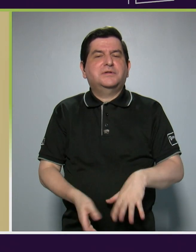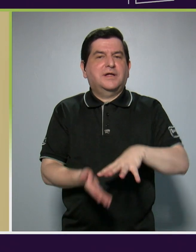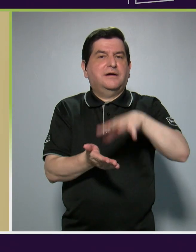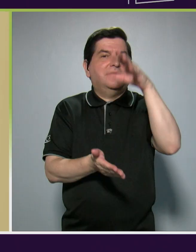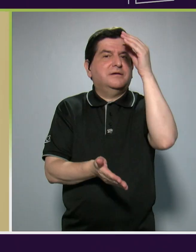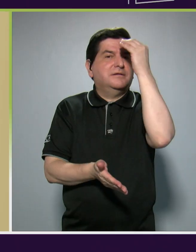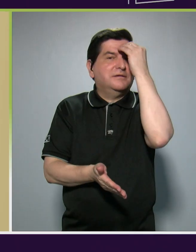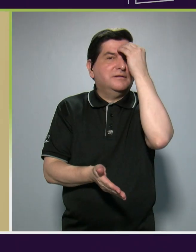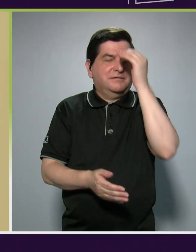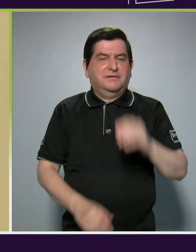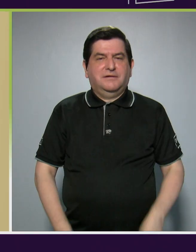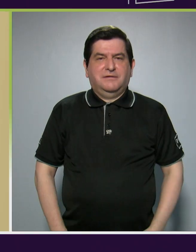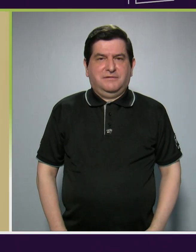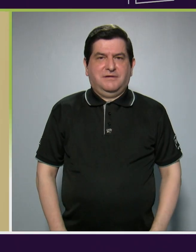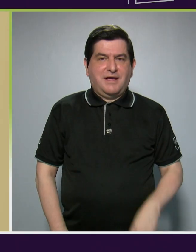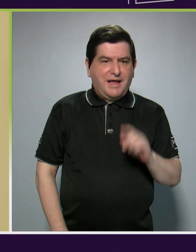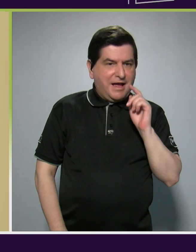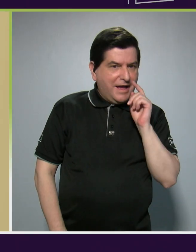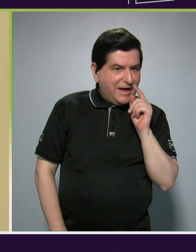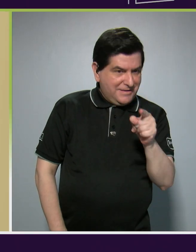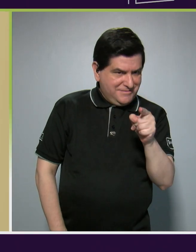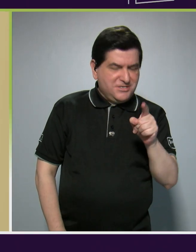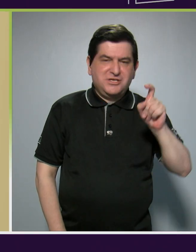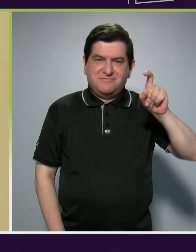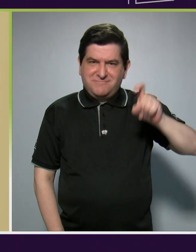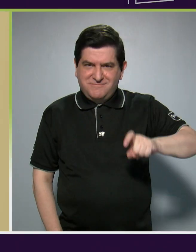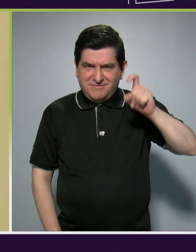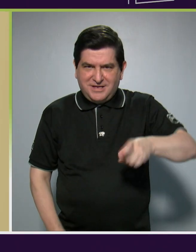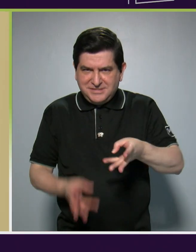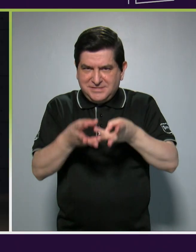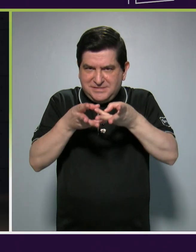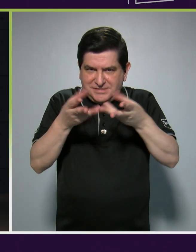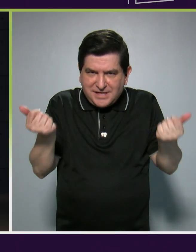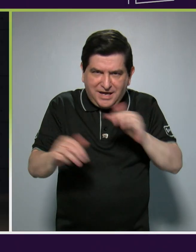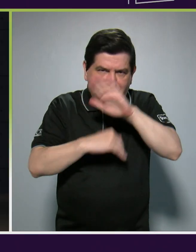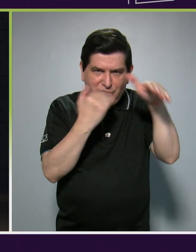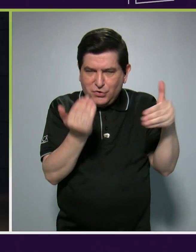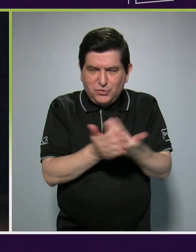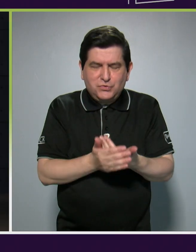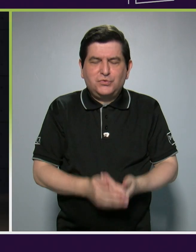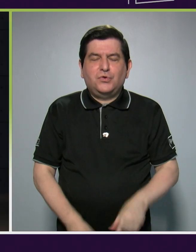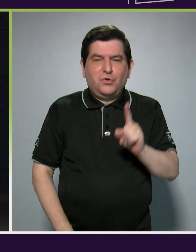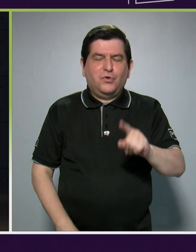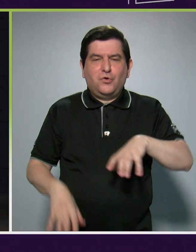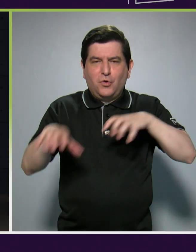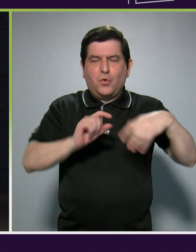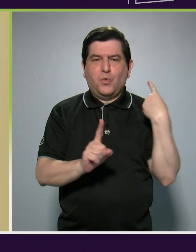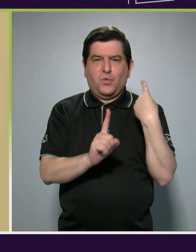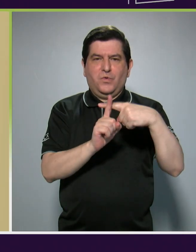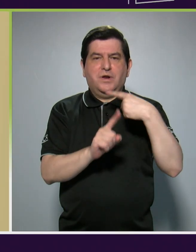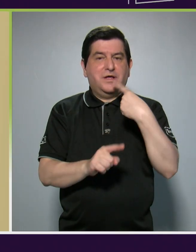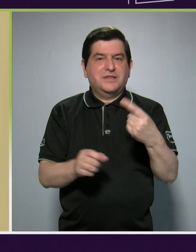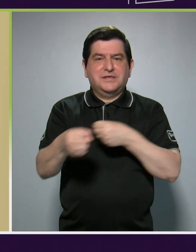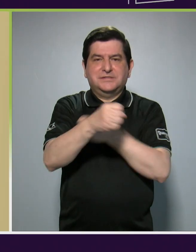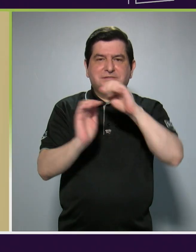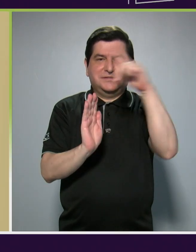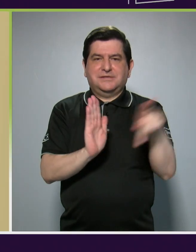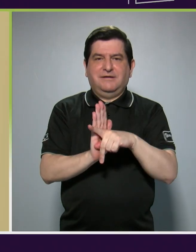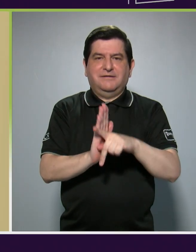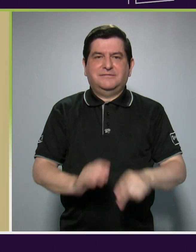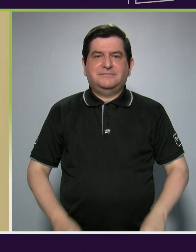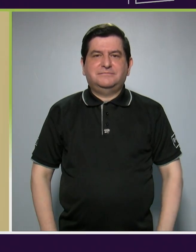es cuando ellos tienen que solucionar todo esto con una medida positiva, como dice la Sala